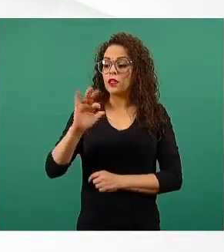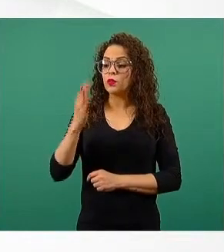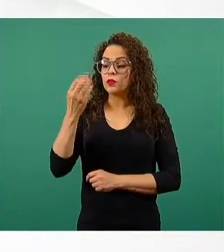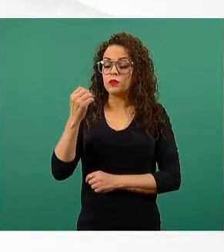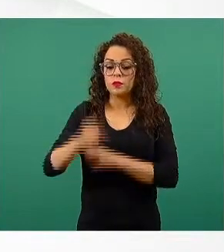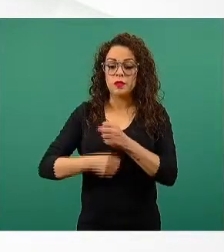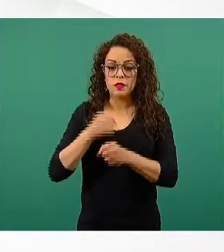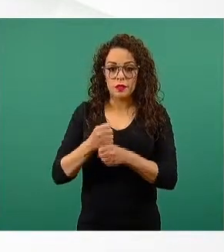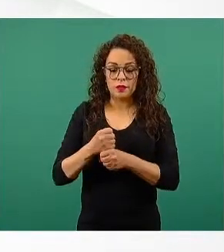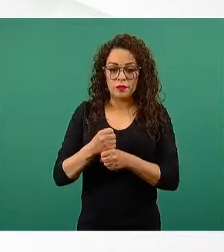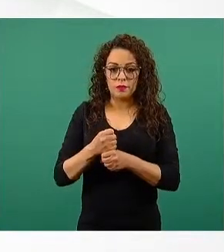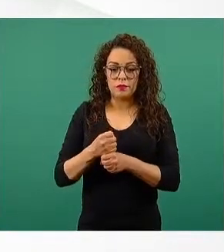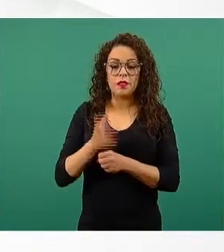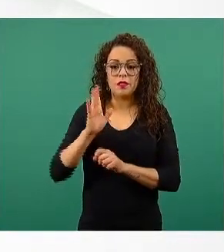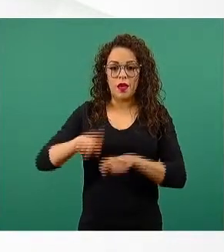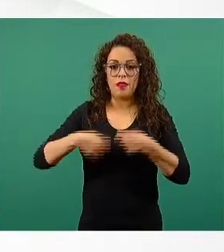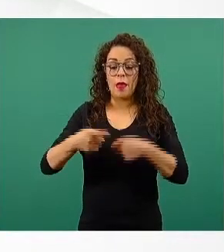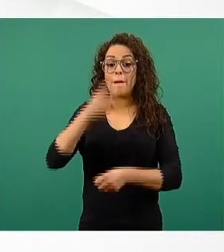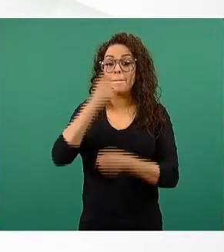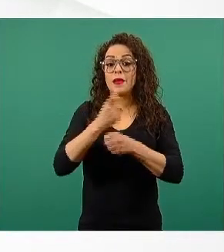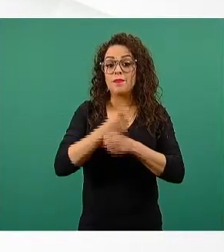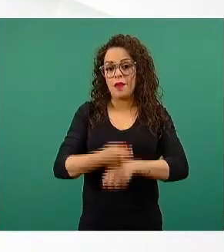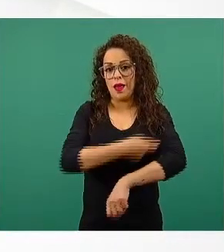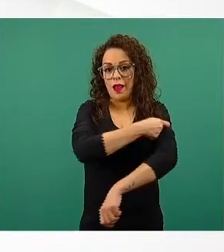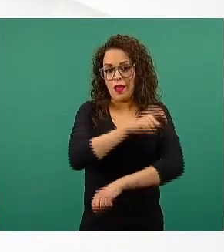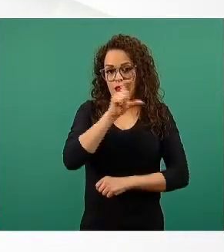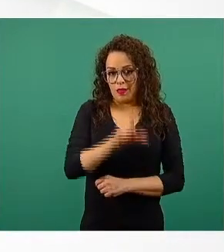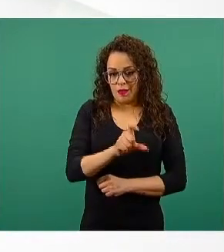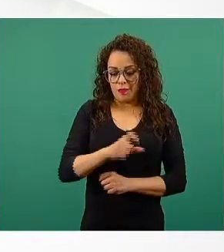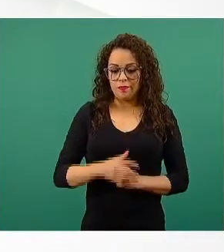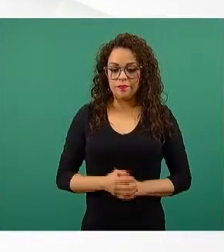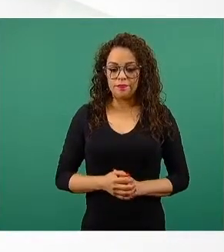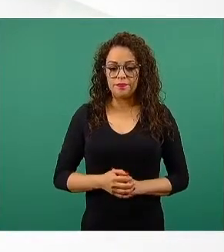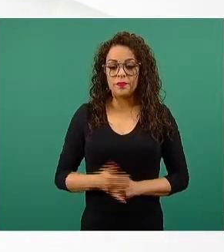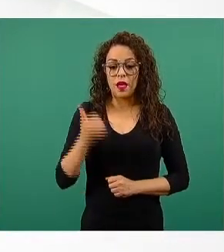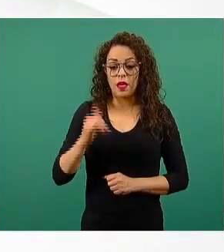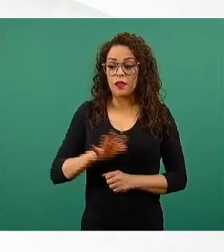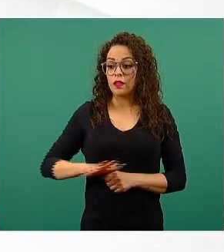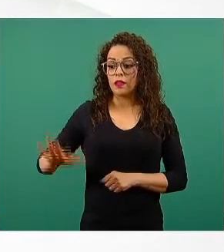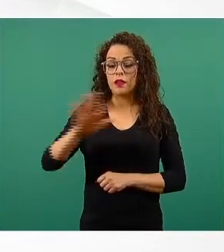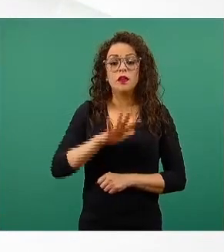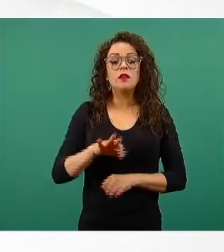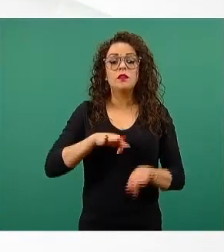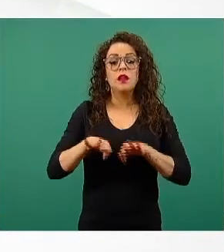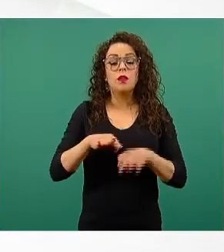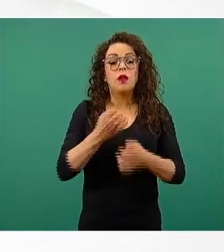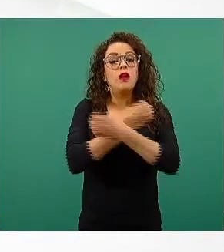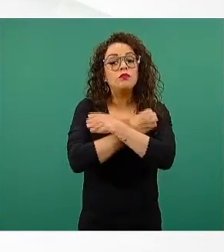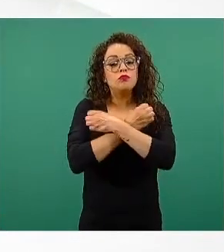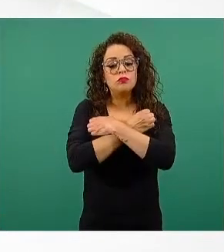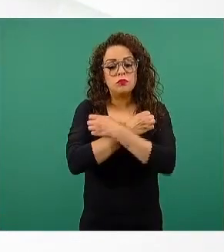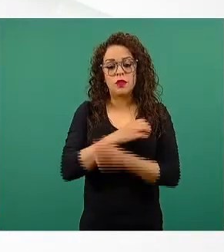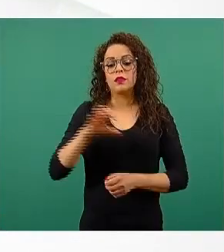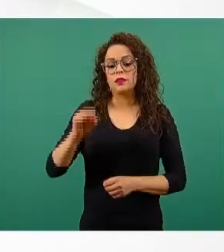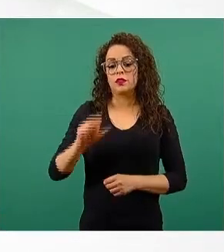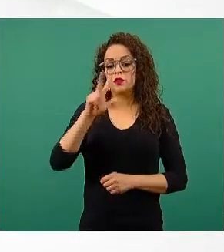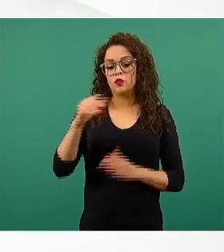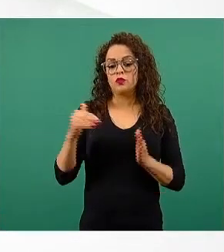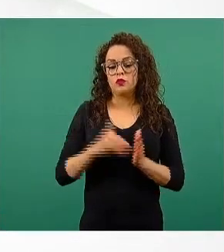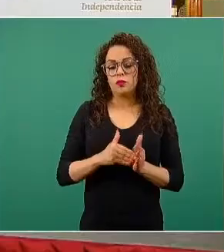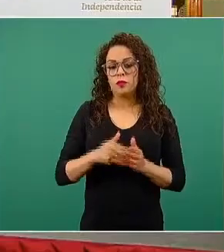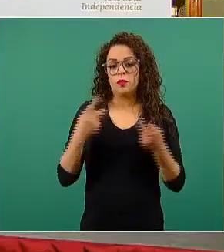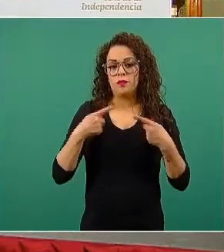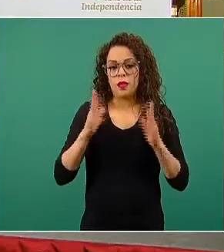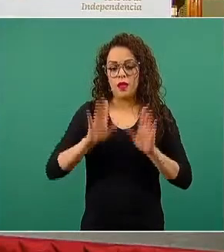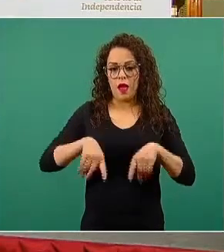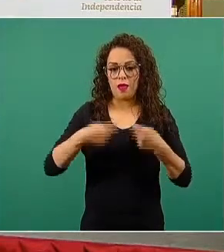ya también con su primera dosis, y personal educativo concluimos una meta con más de 68,000